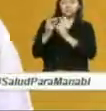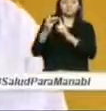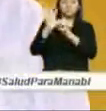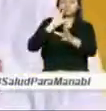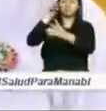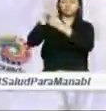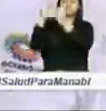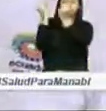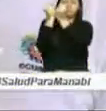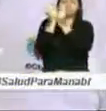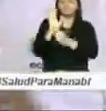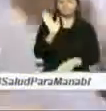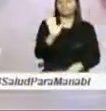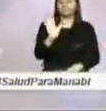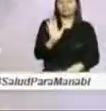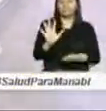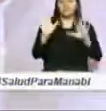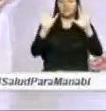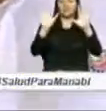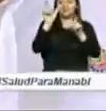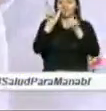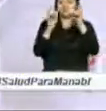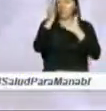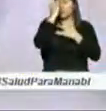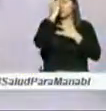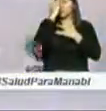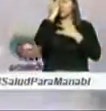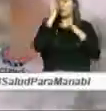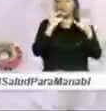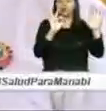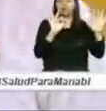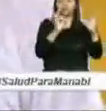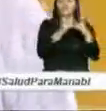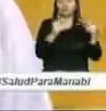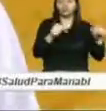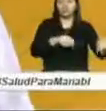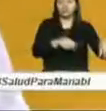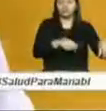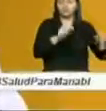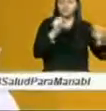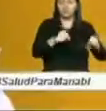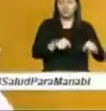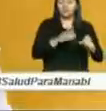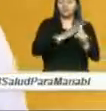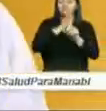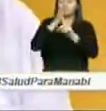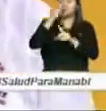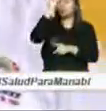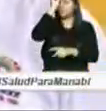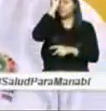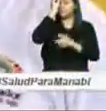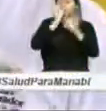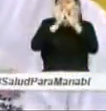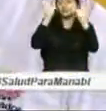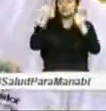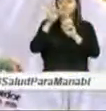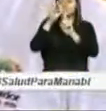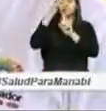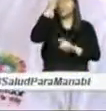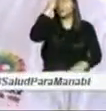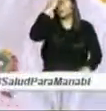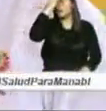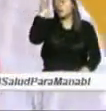patologías. Antes íbamos al hospital general, muchas veces de especialidades, por un dolor de